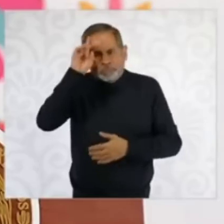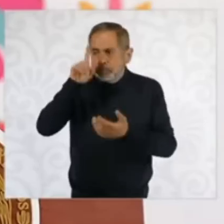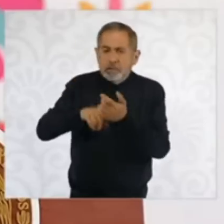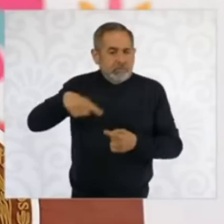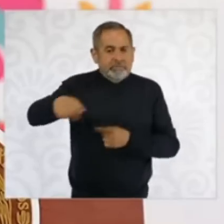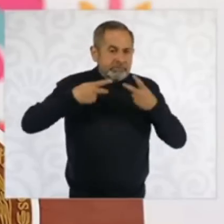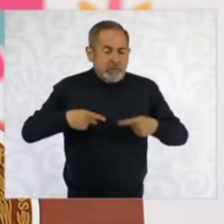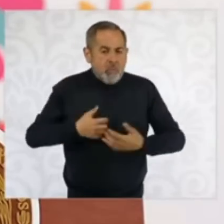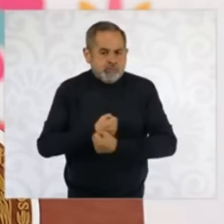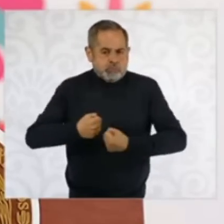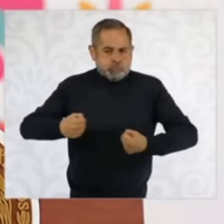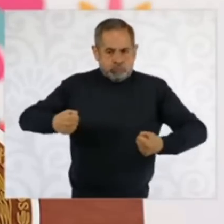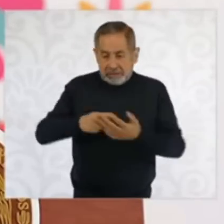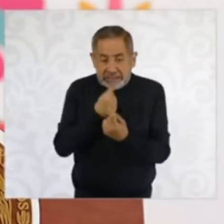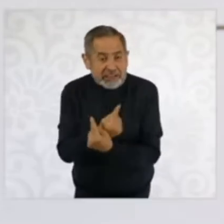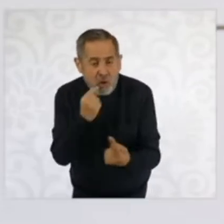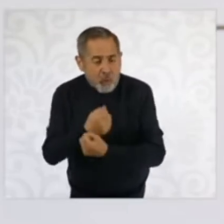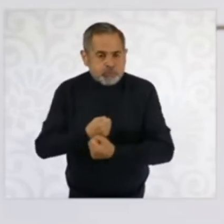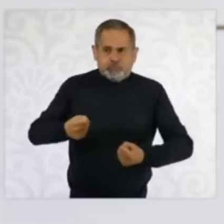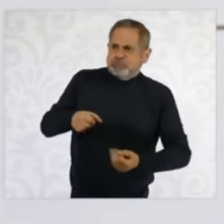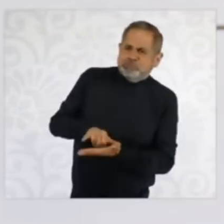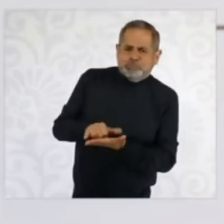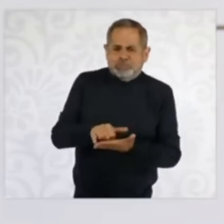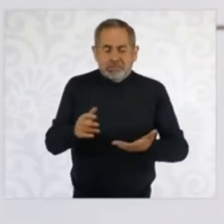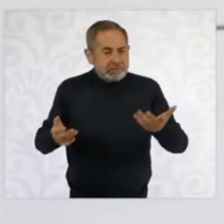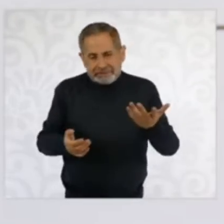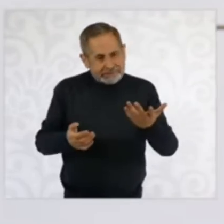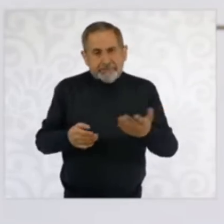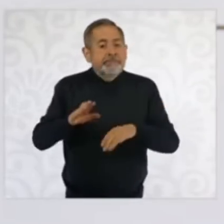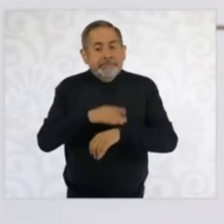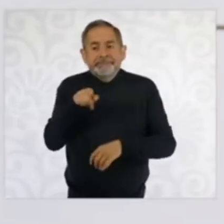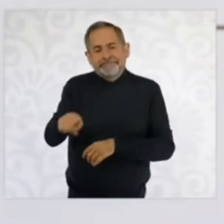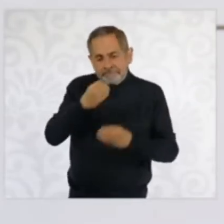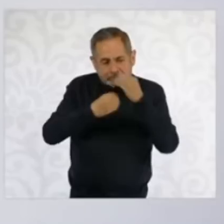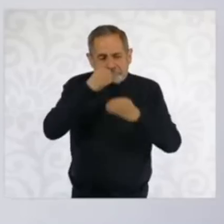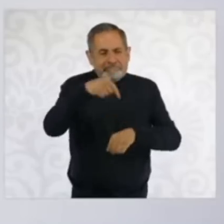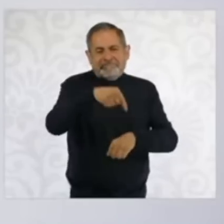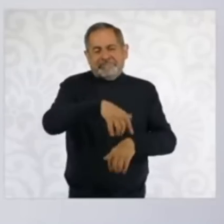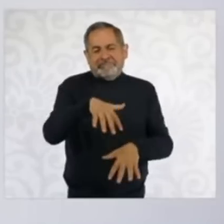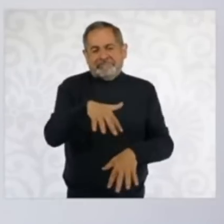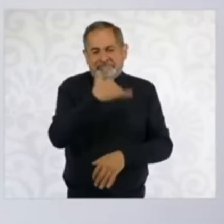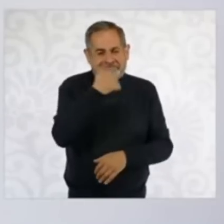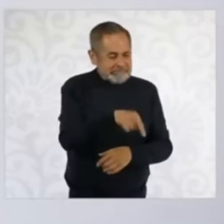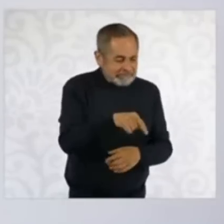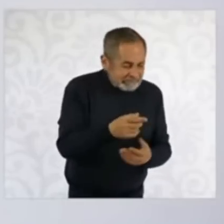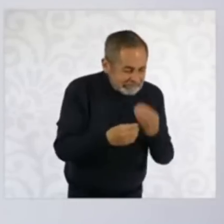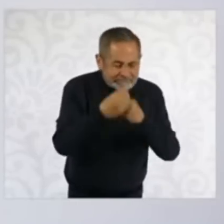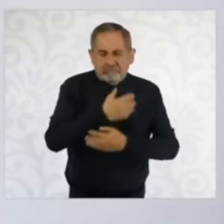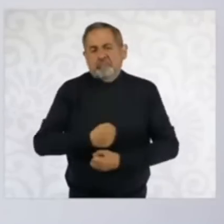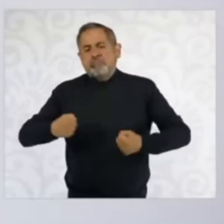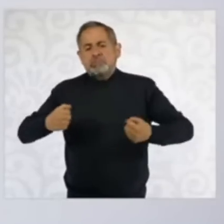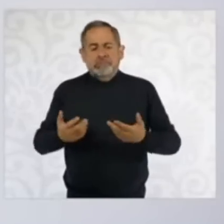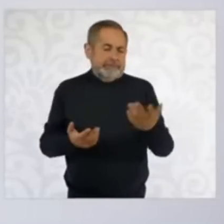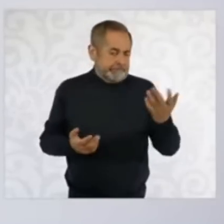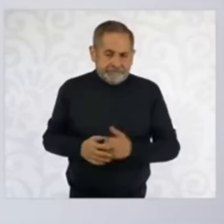población mexicana, particularmente en niños y niñas, y tiene que ver con el tipo de alimentación. Y esto no es que sencillamente